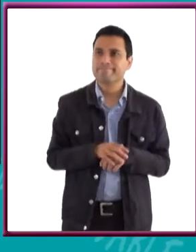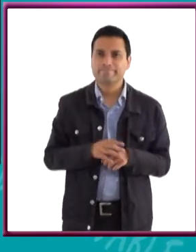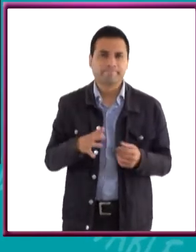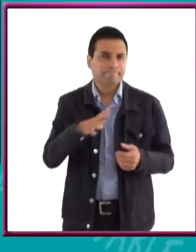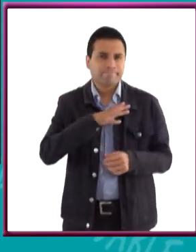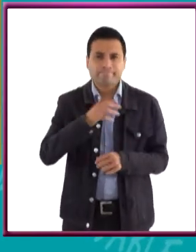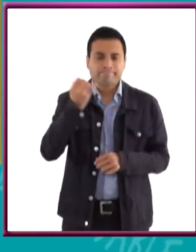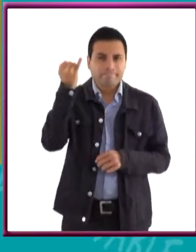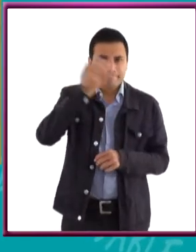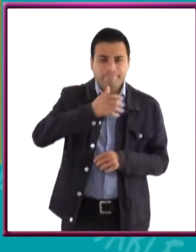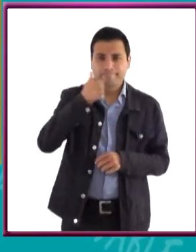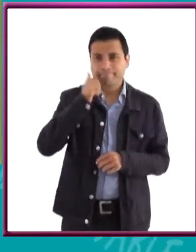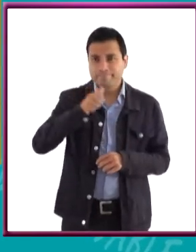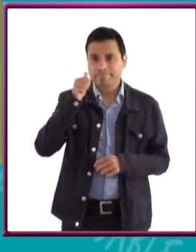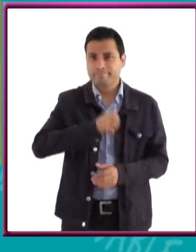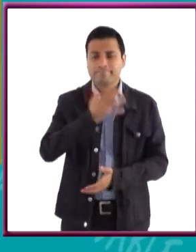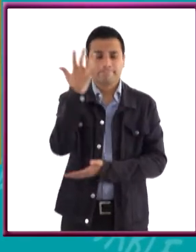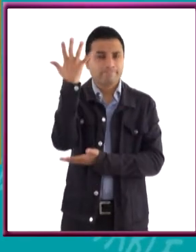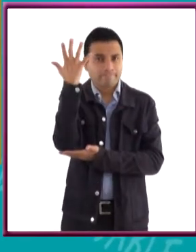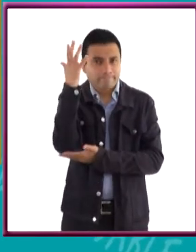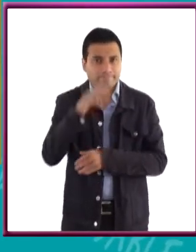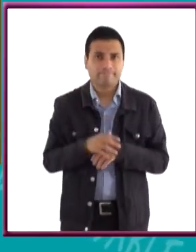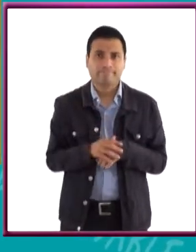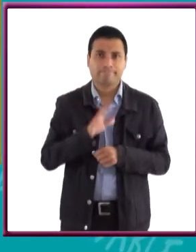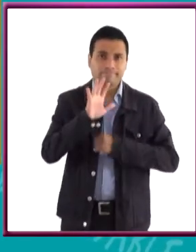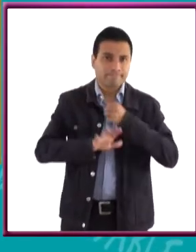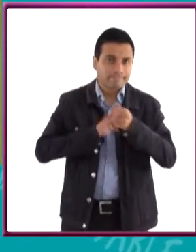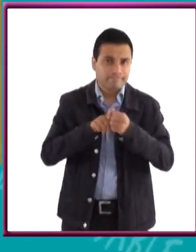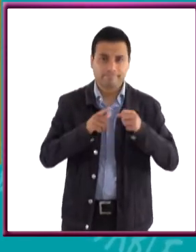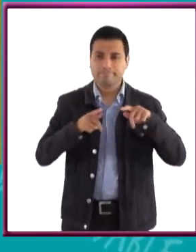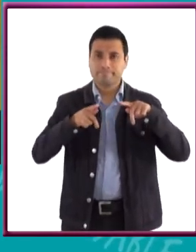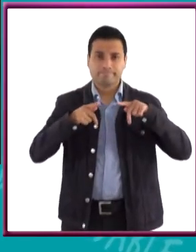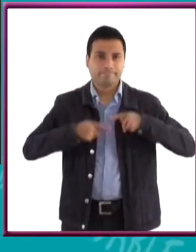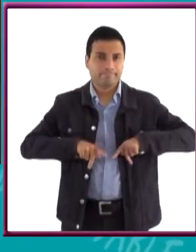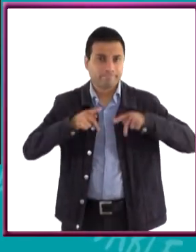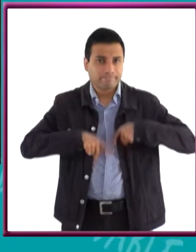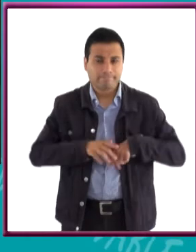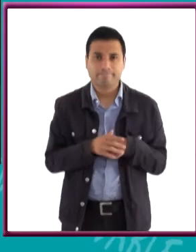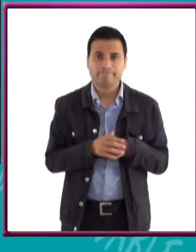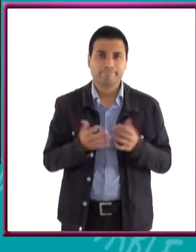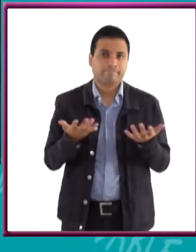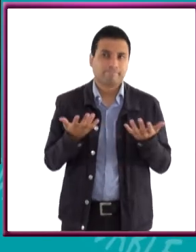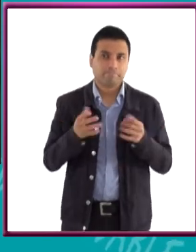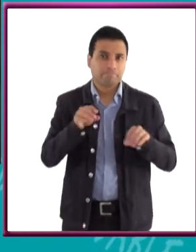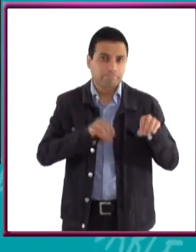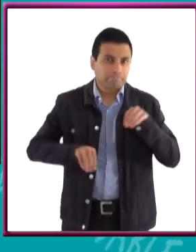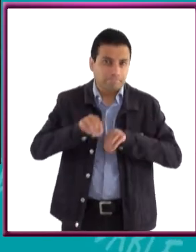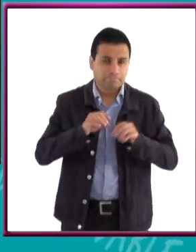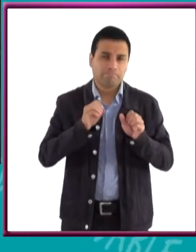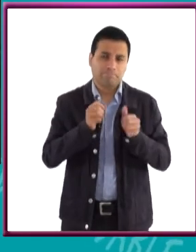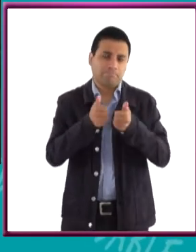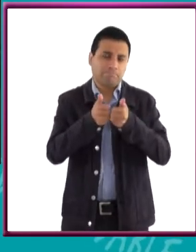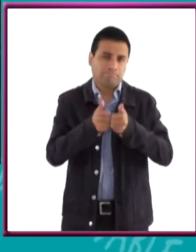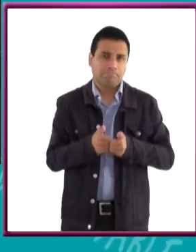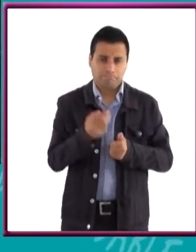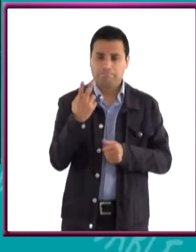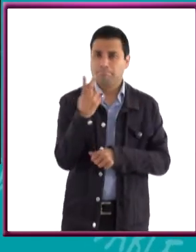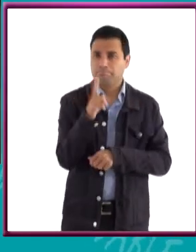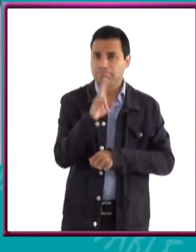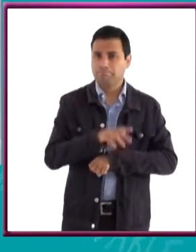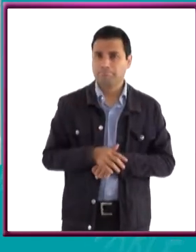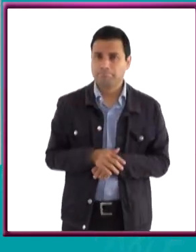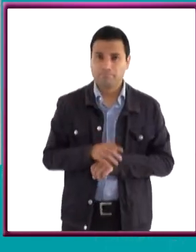ves son imágenes, los árboles, los animales, las personas, algunas en movimiento y otras